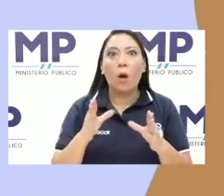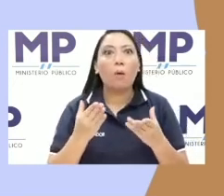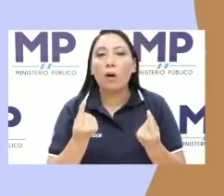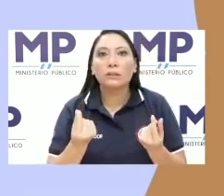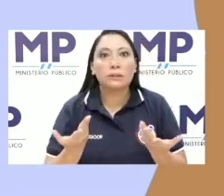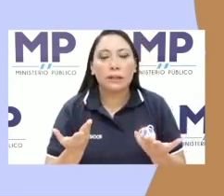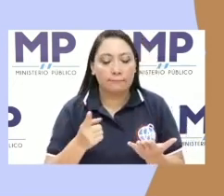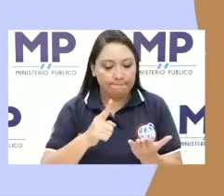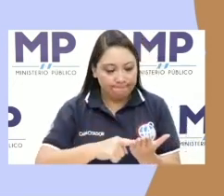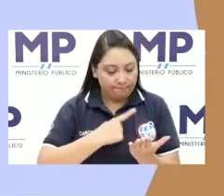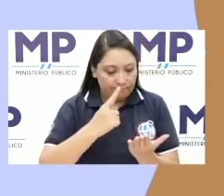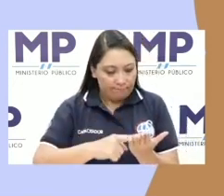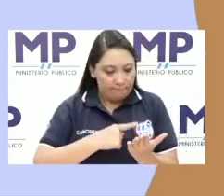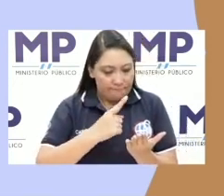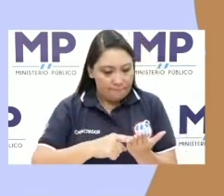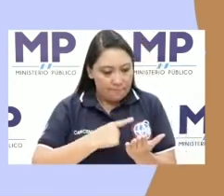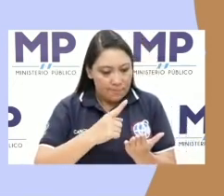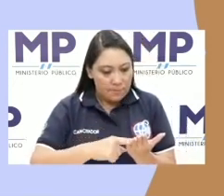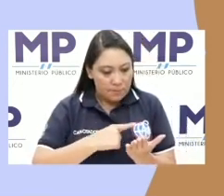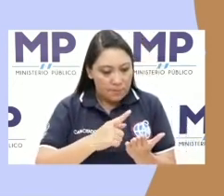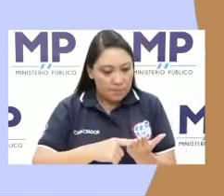riwalashik